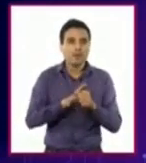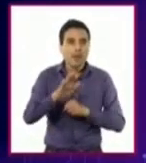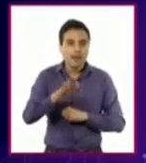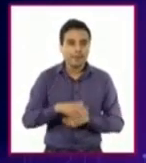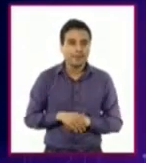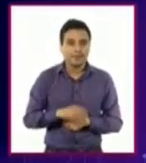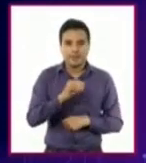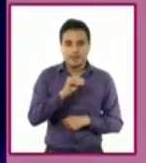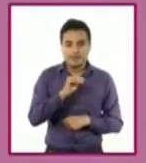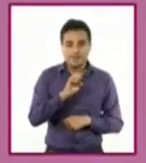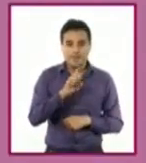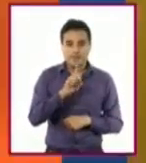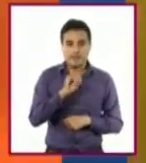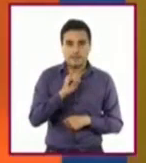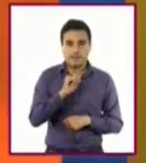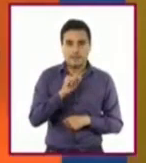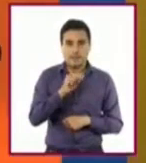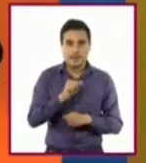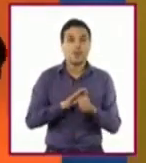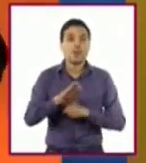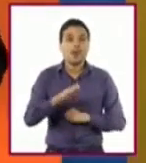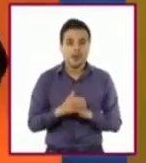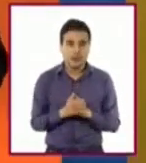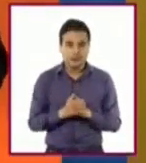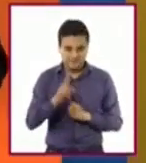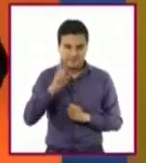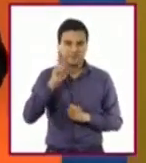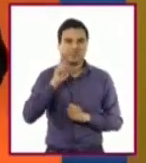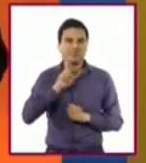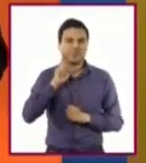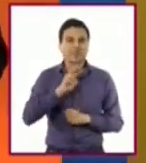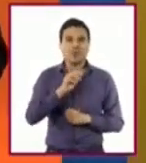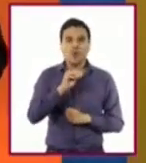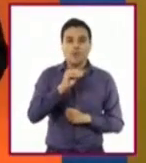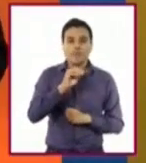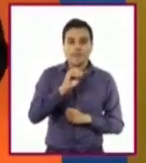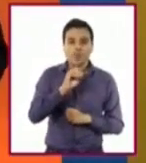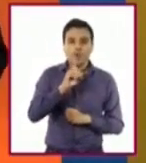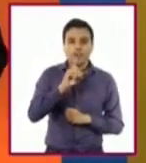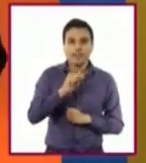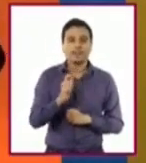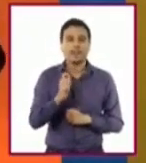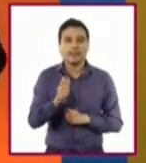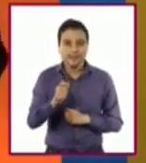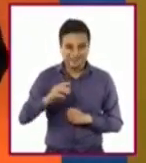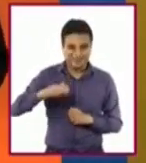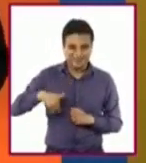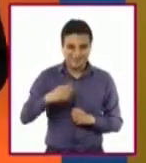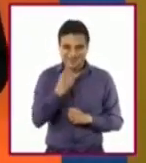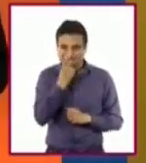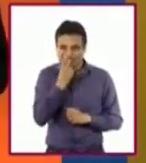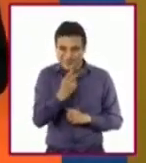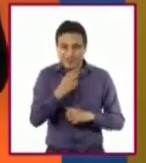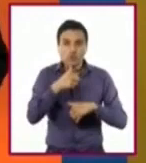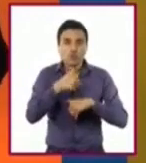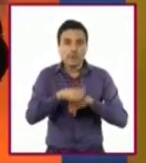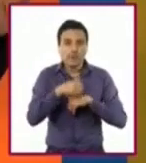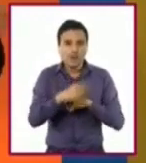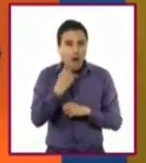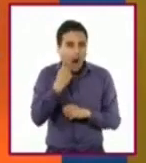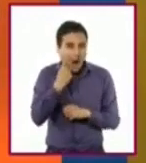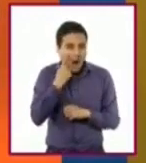la mediana primero encontremos el valor de la moda que como se mencionó antes es el dato que más se repite